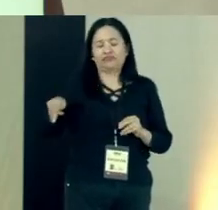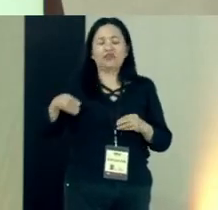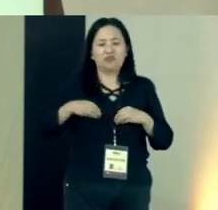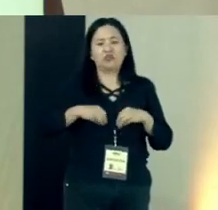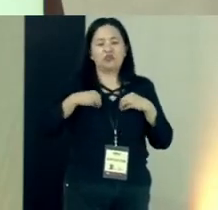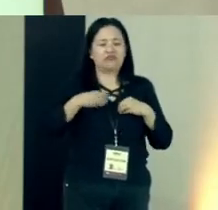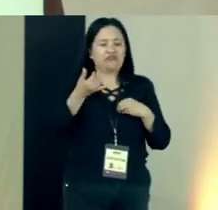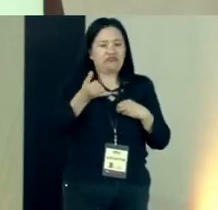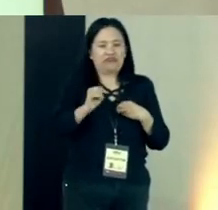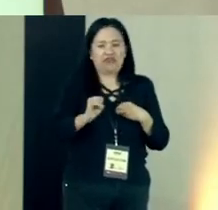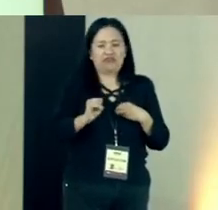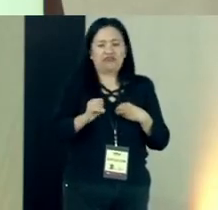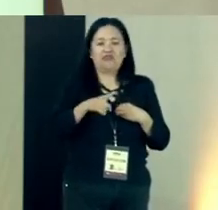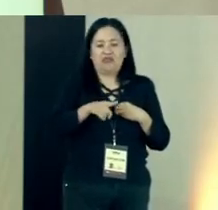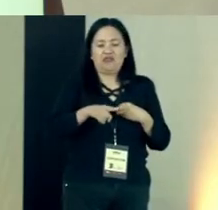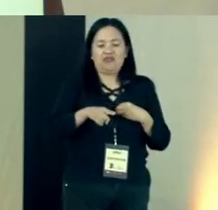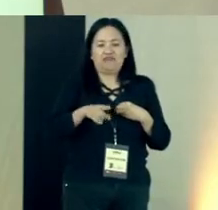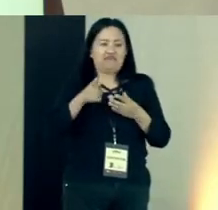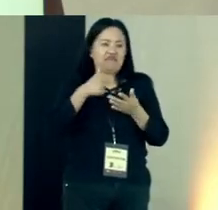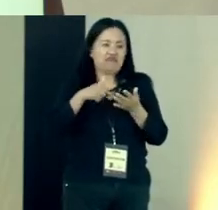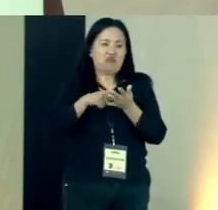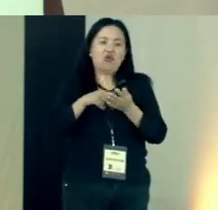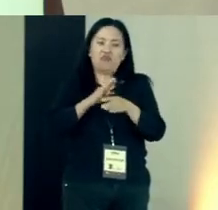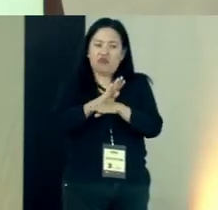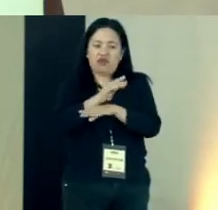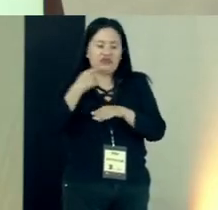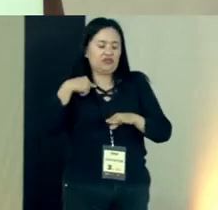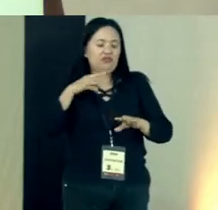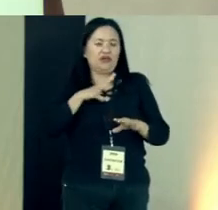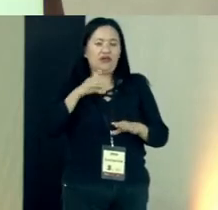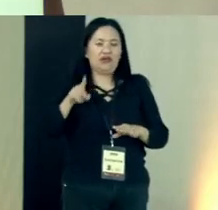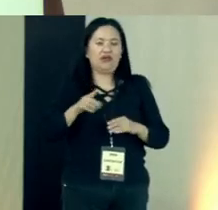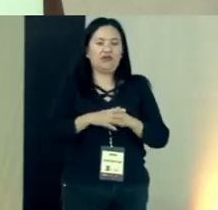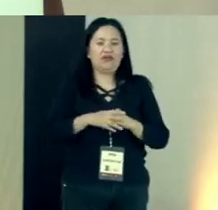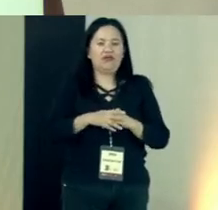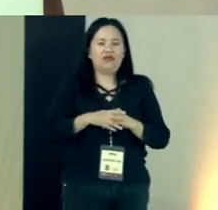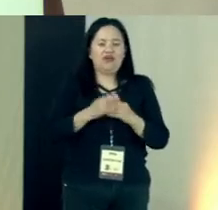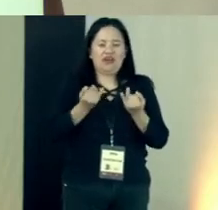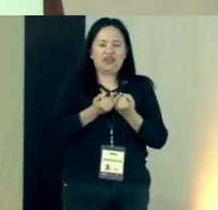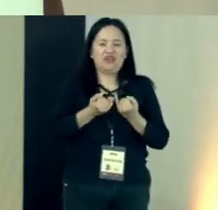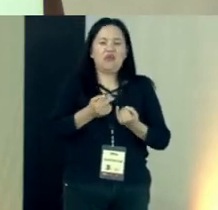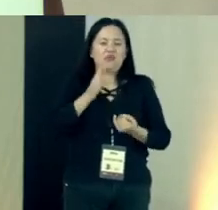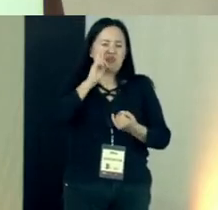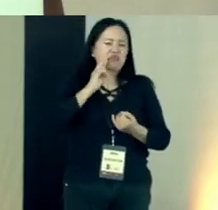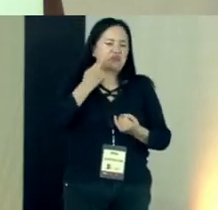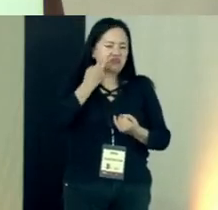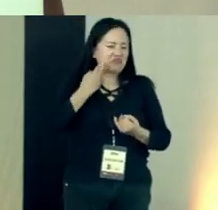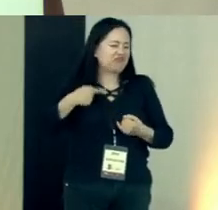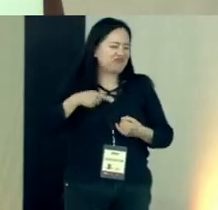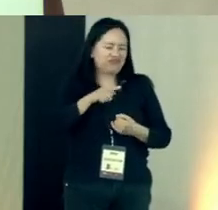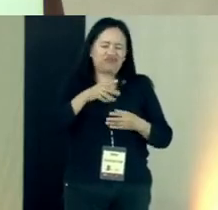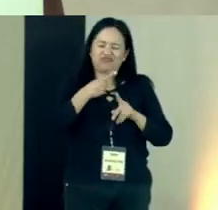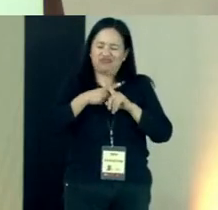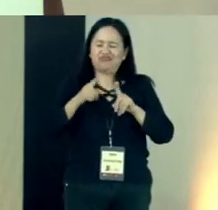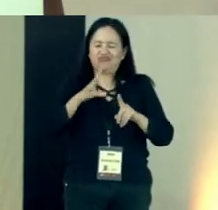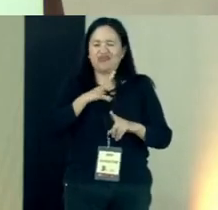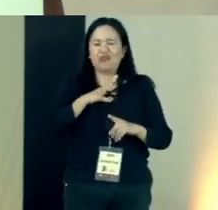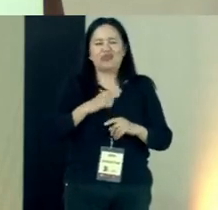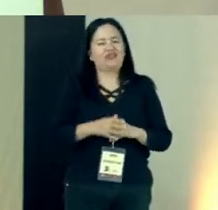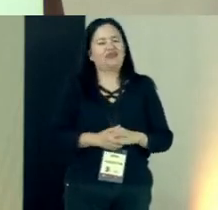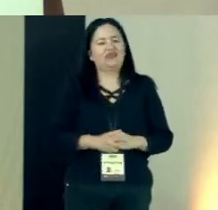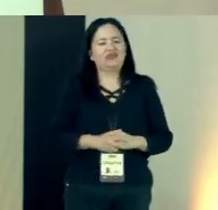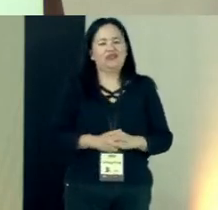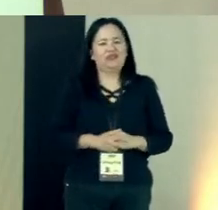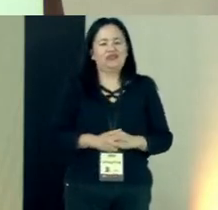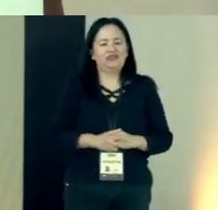él, desde el lugar en el que estaba, en términos sociales y raciales. Y bueno, Brasil fue